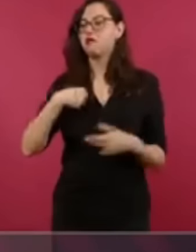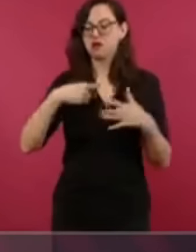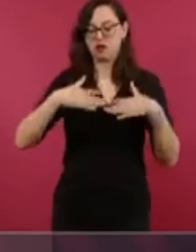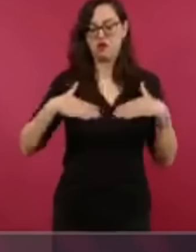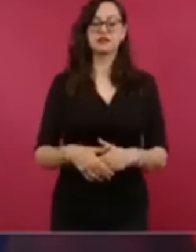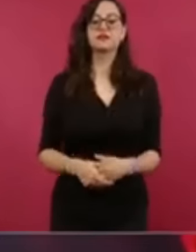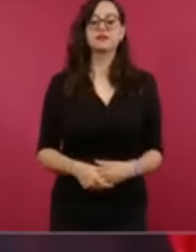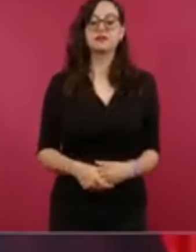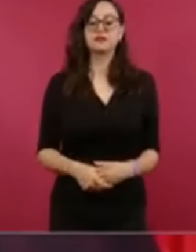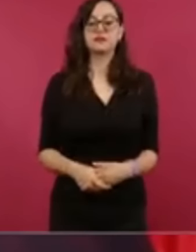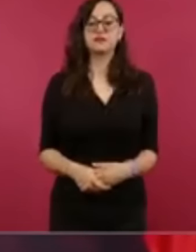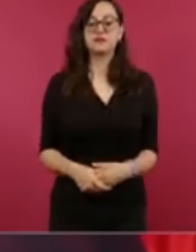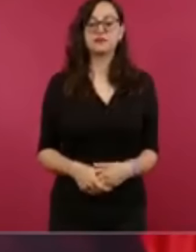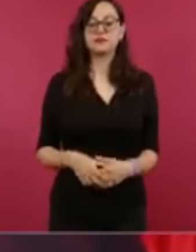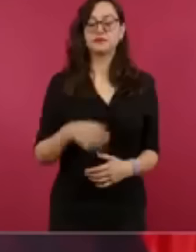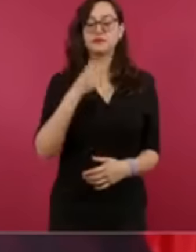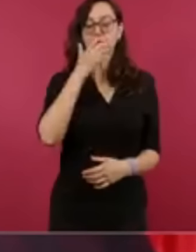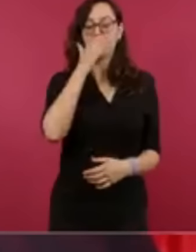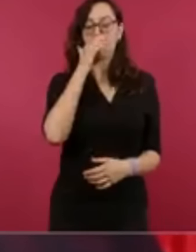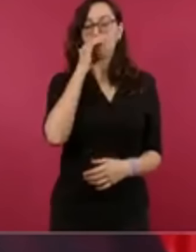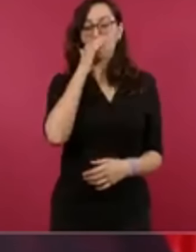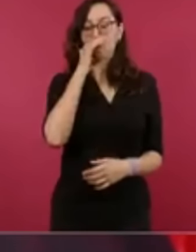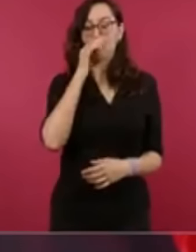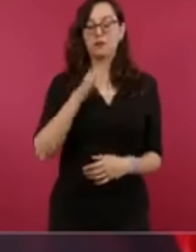también pues no